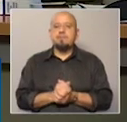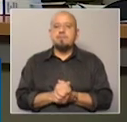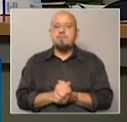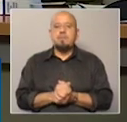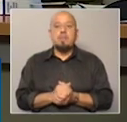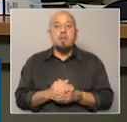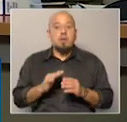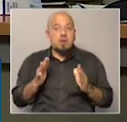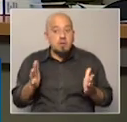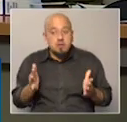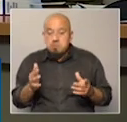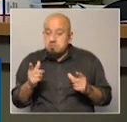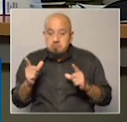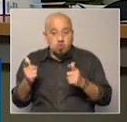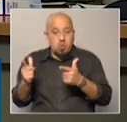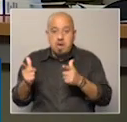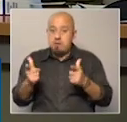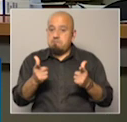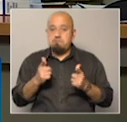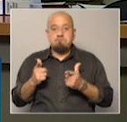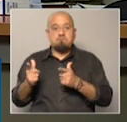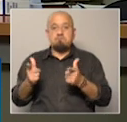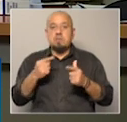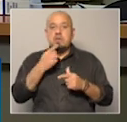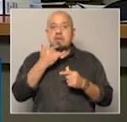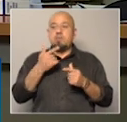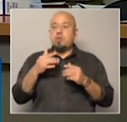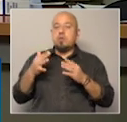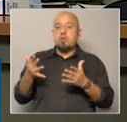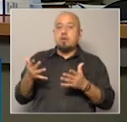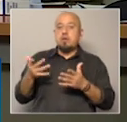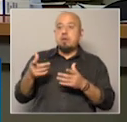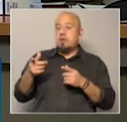No hemos tenido ningún caso de esos que estas personas